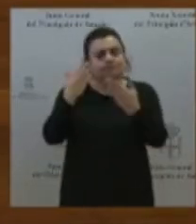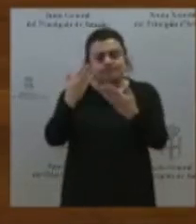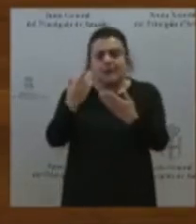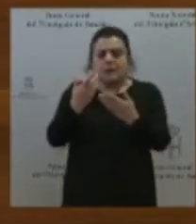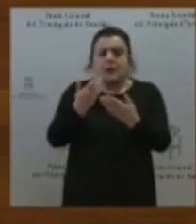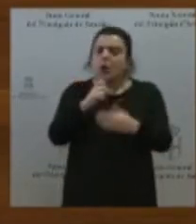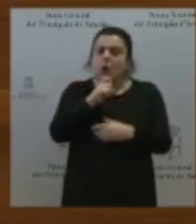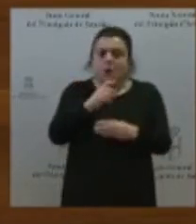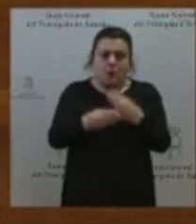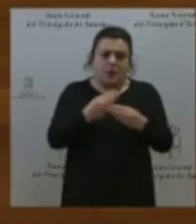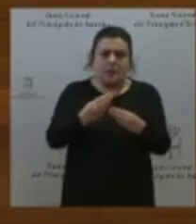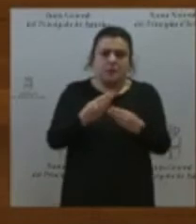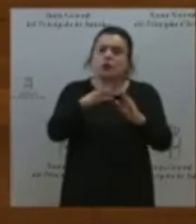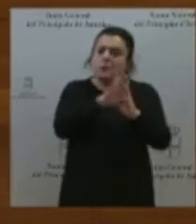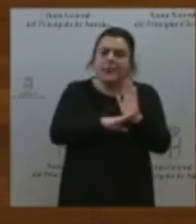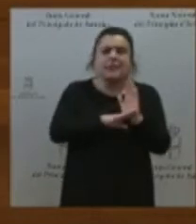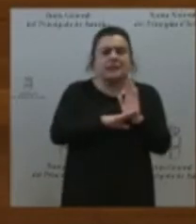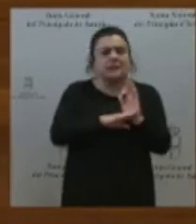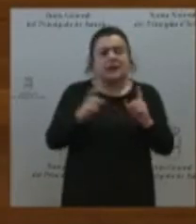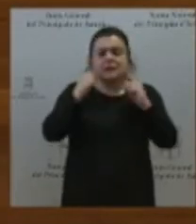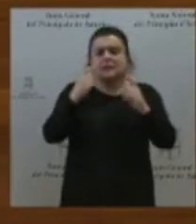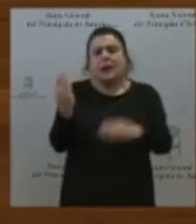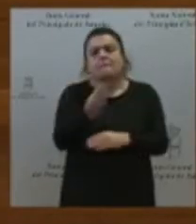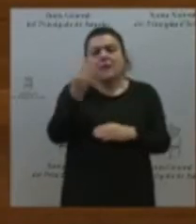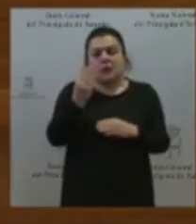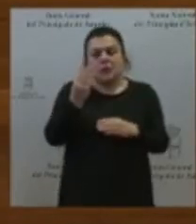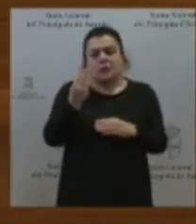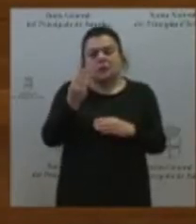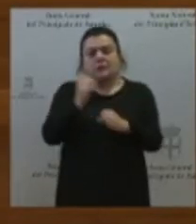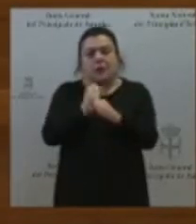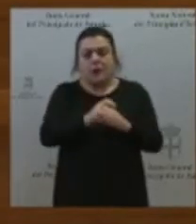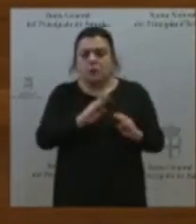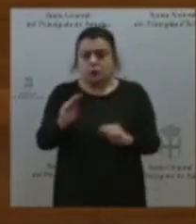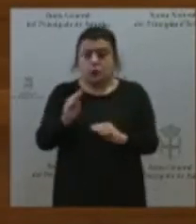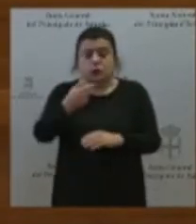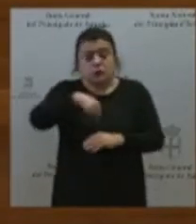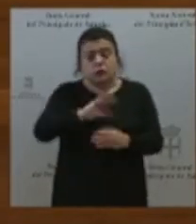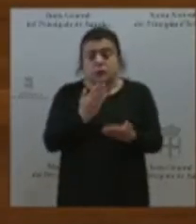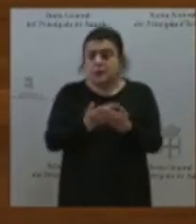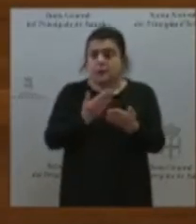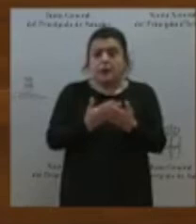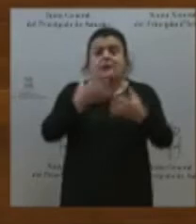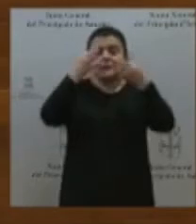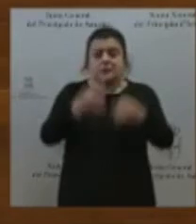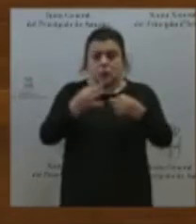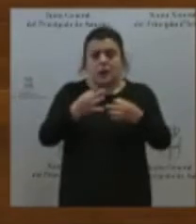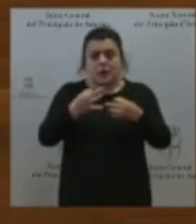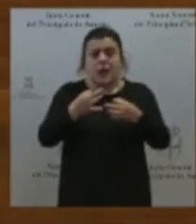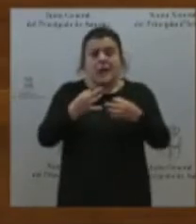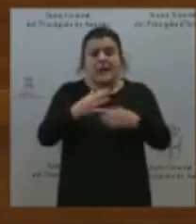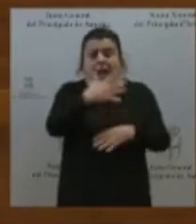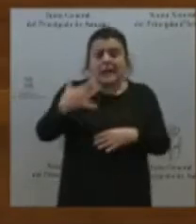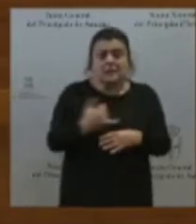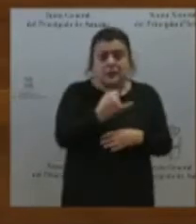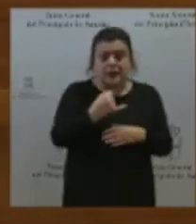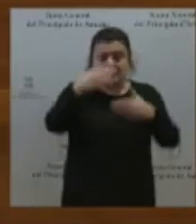sus condiciones laborales. Por ello, les propondremos asegurar que se cubran todas las bajas en atención primaria, que se incremente el número de